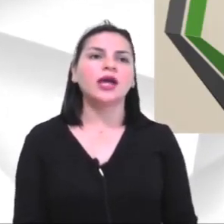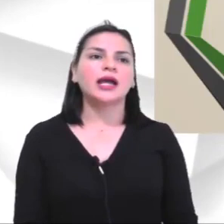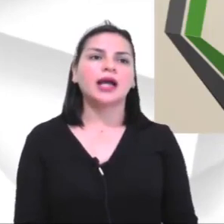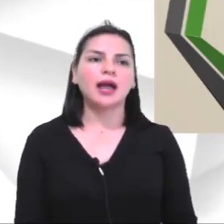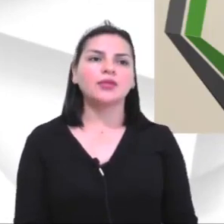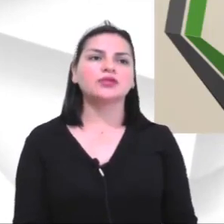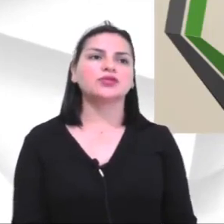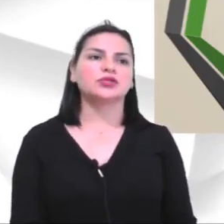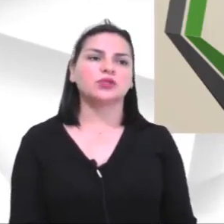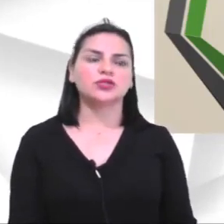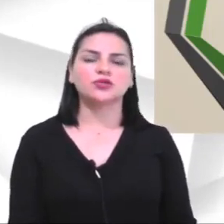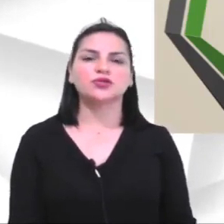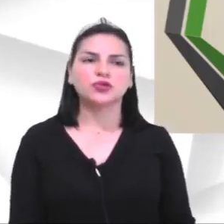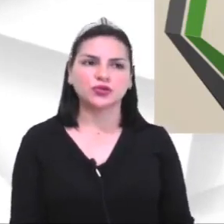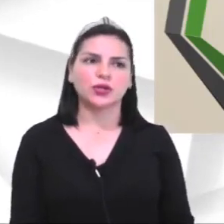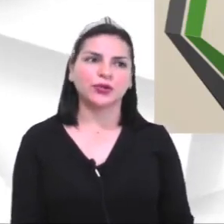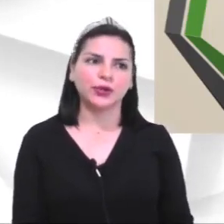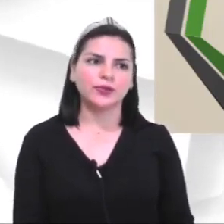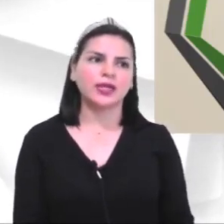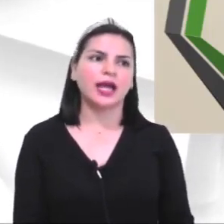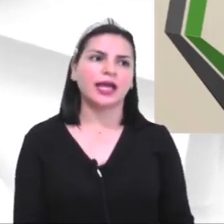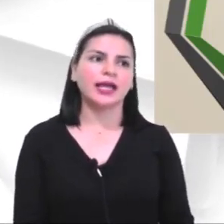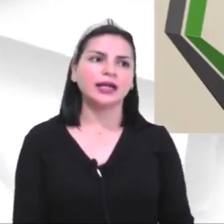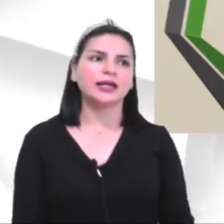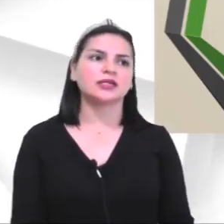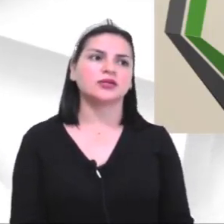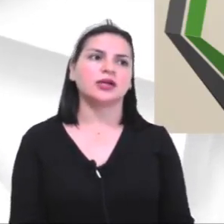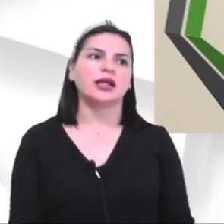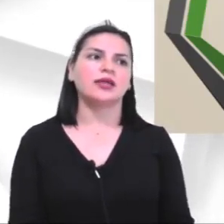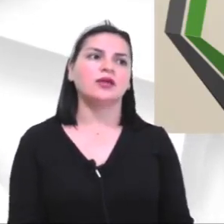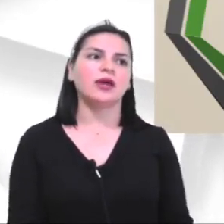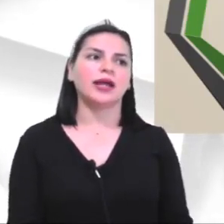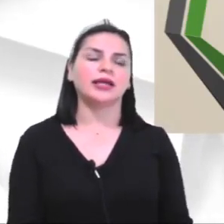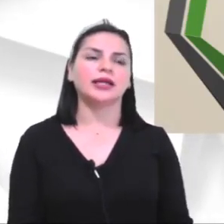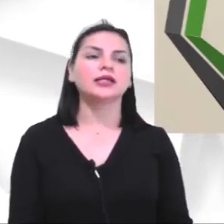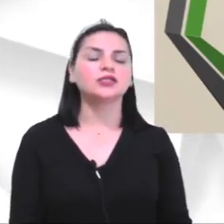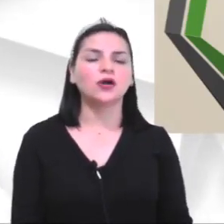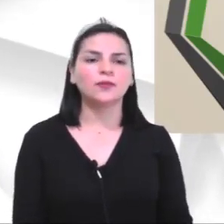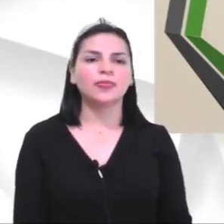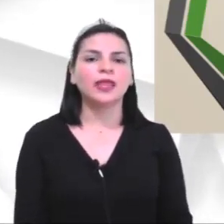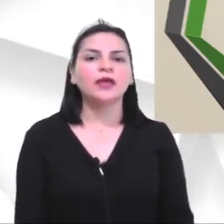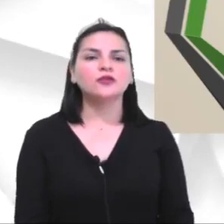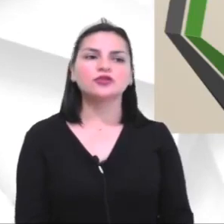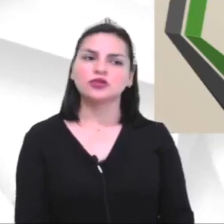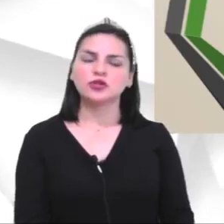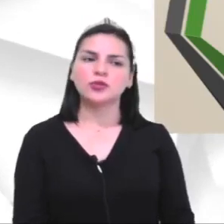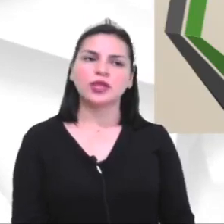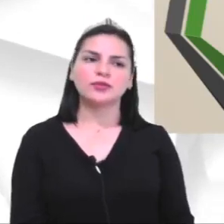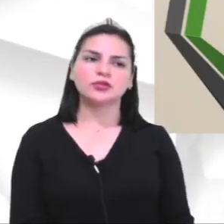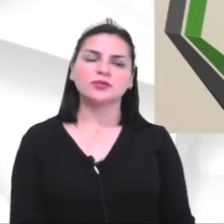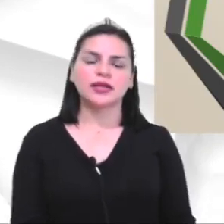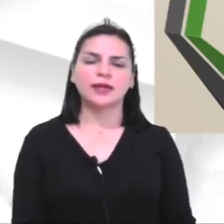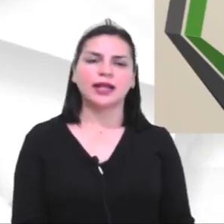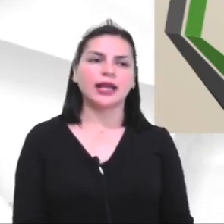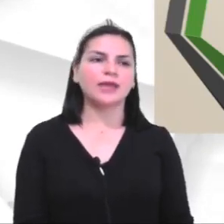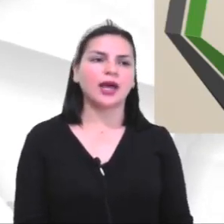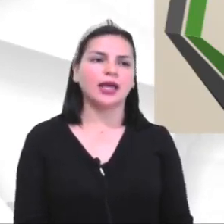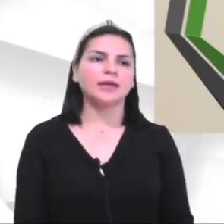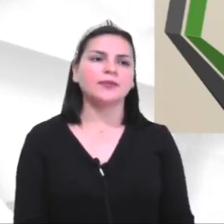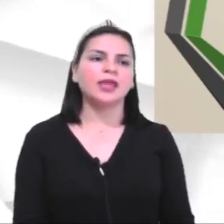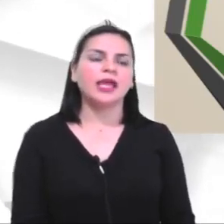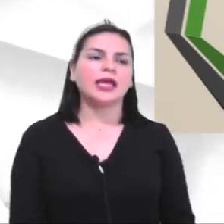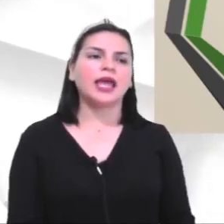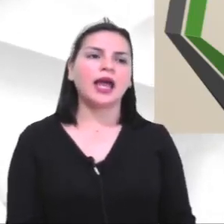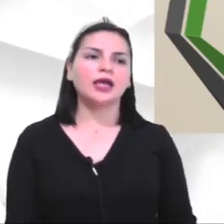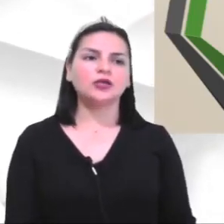cuando cambia su situación socioeconómica en relación a la del hogar en que nació. Nosotros podemos observar en la